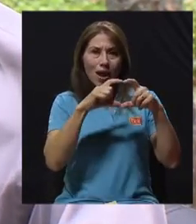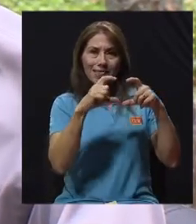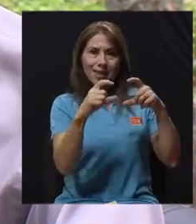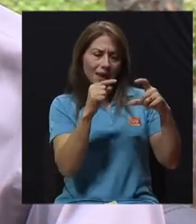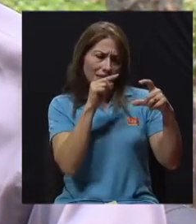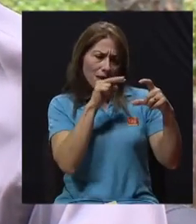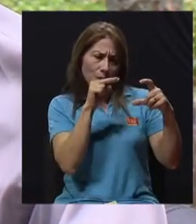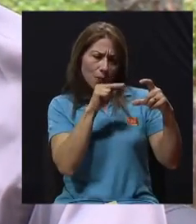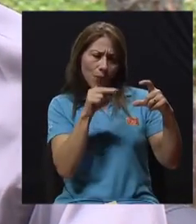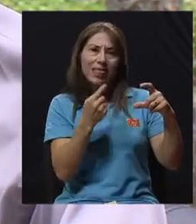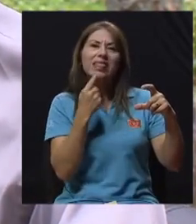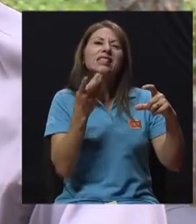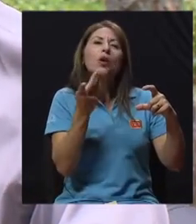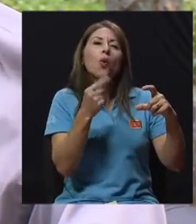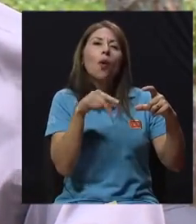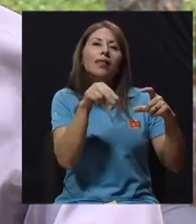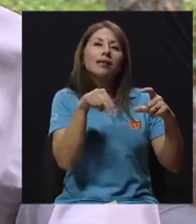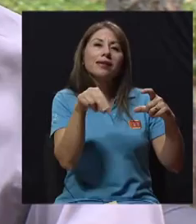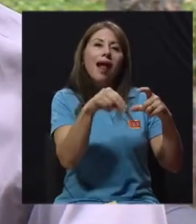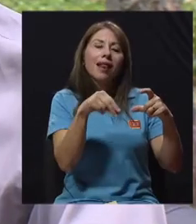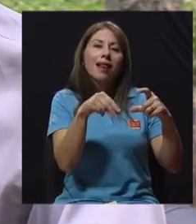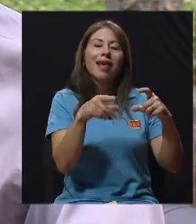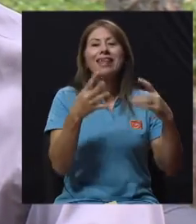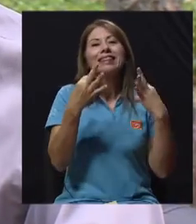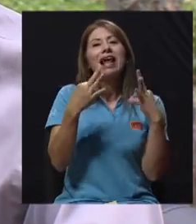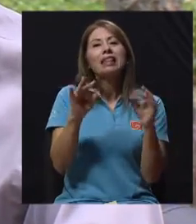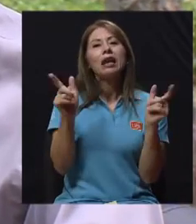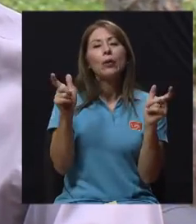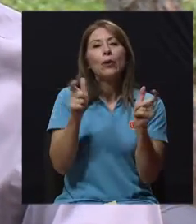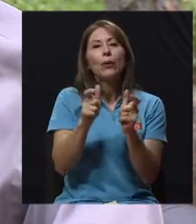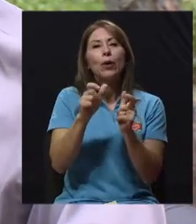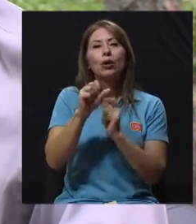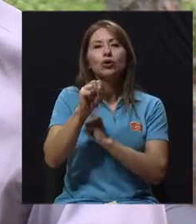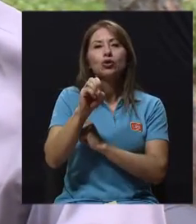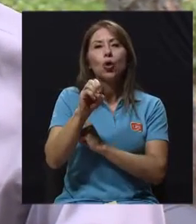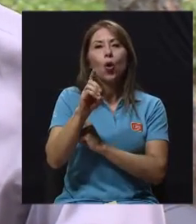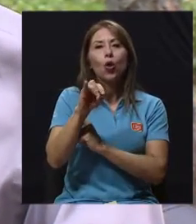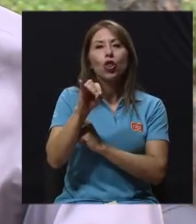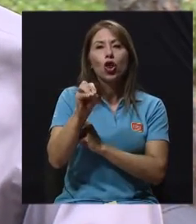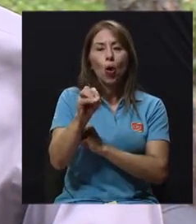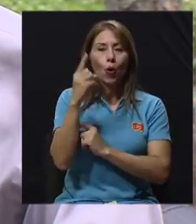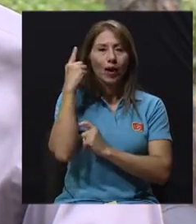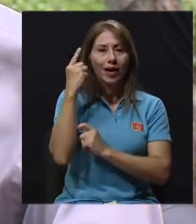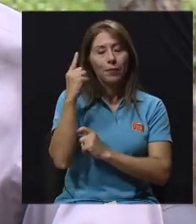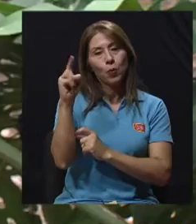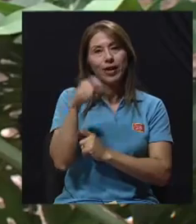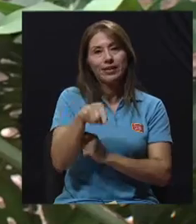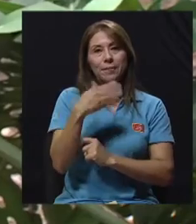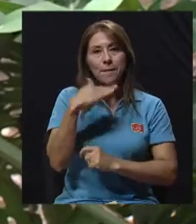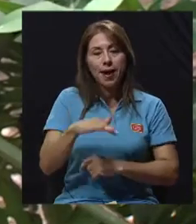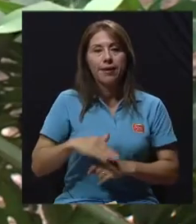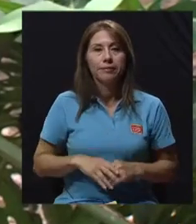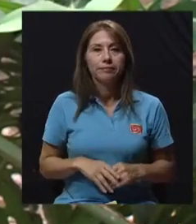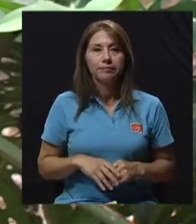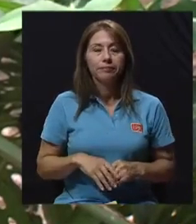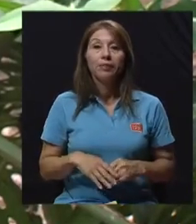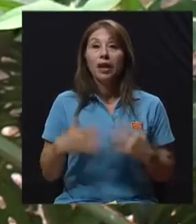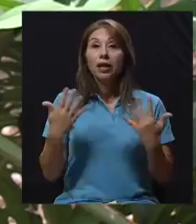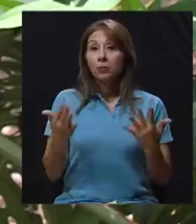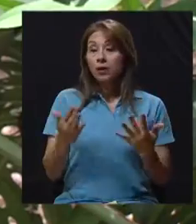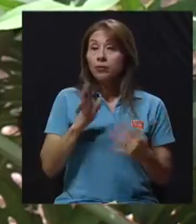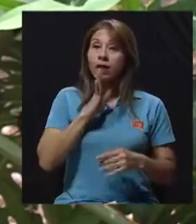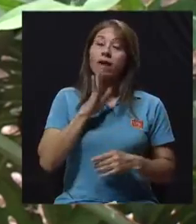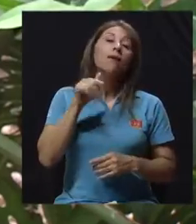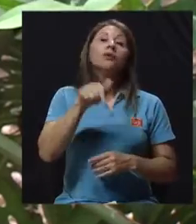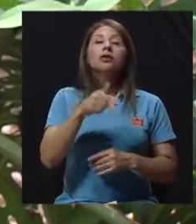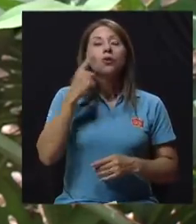tienen. Entonces, tratar de buscar el alimento que tenga la menor cantidad de sodio, en este caso, que es el que es perjudicial. Claro, y hablábamos de esto porque